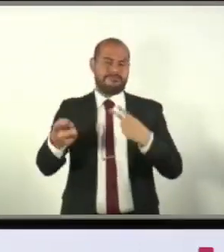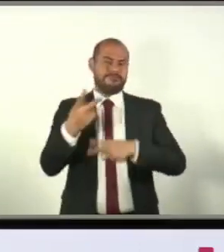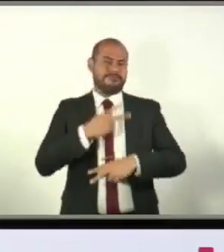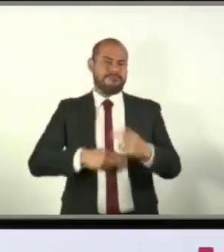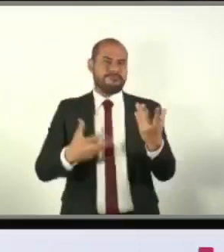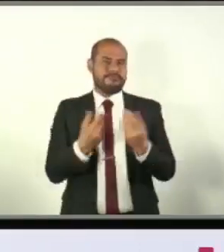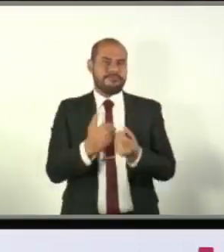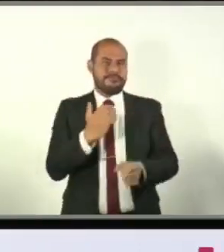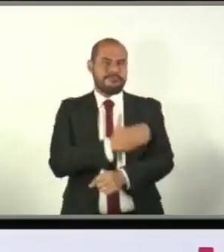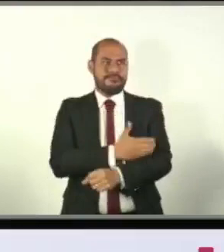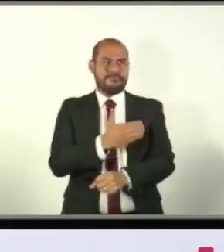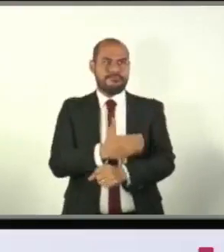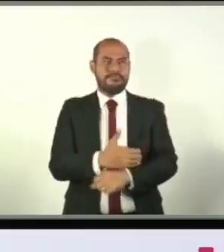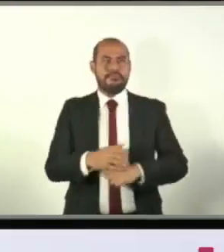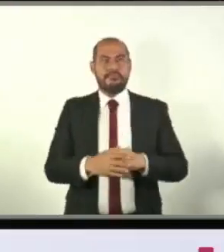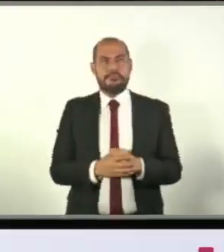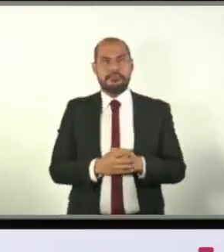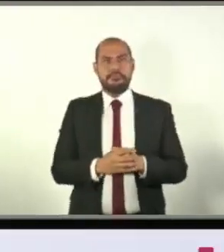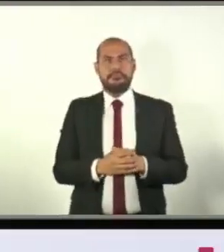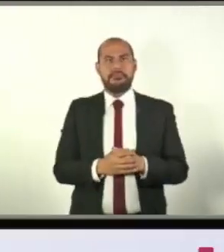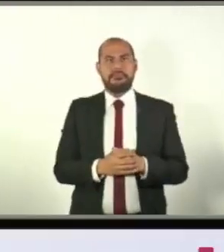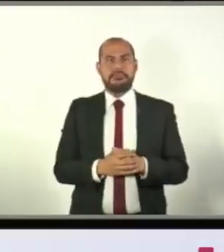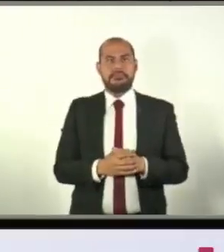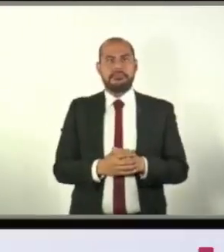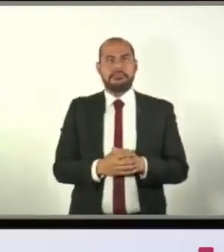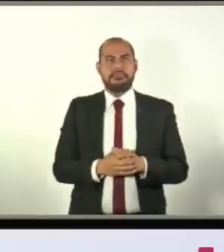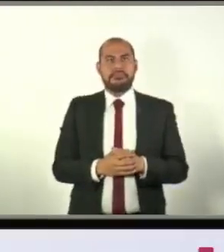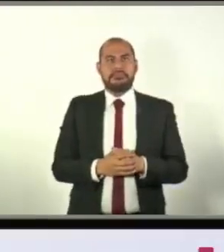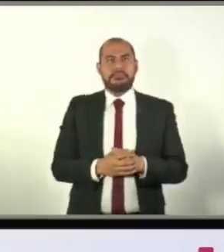presentes. Pidamos perdón a Dios.